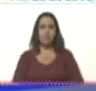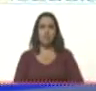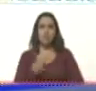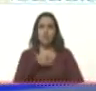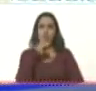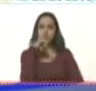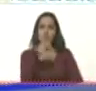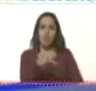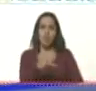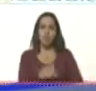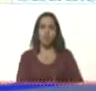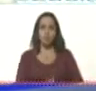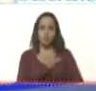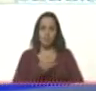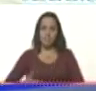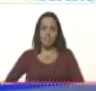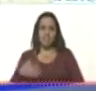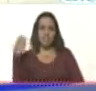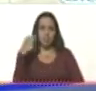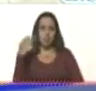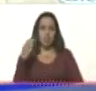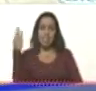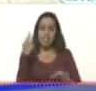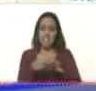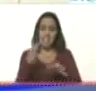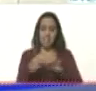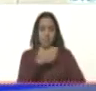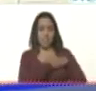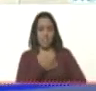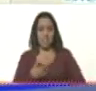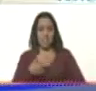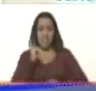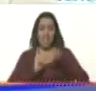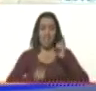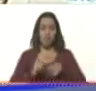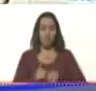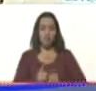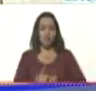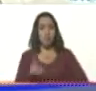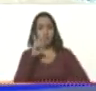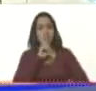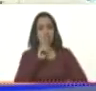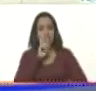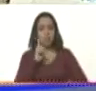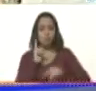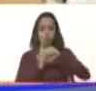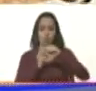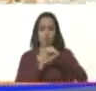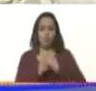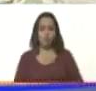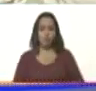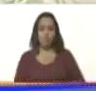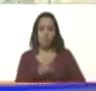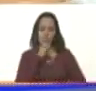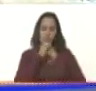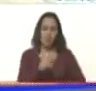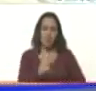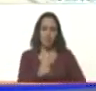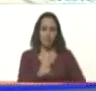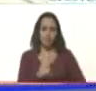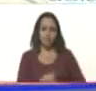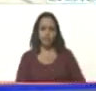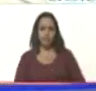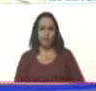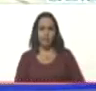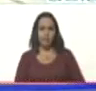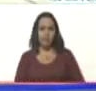Duque. En septiembre pretendió varios falsos positivos. Se lo denunciamos y se lo desenmascaramos.